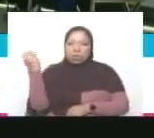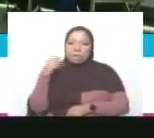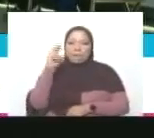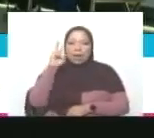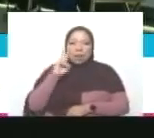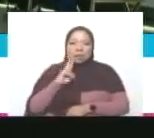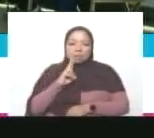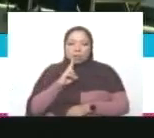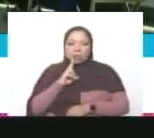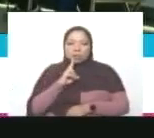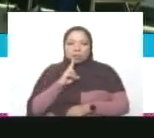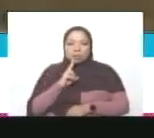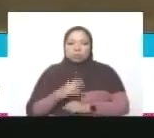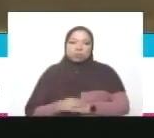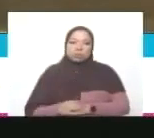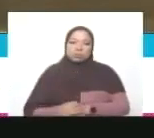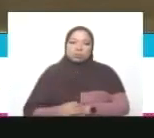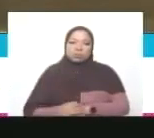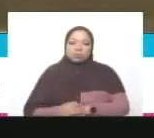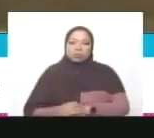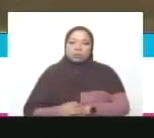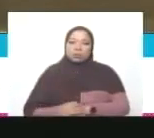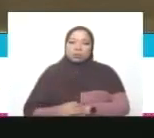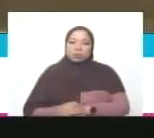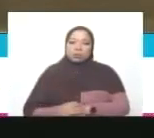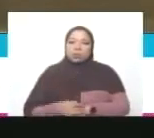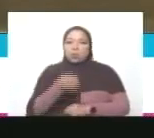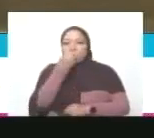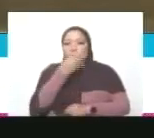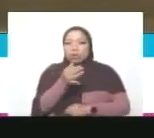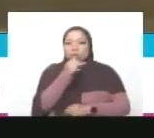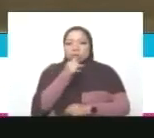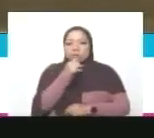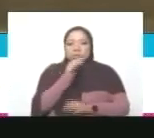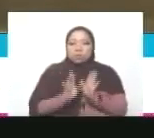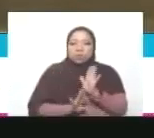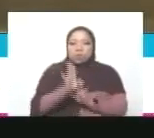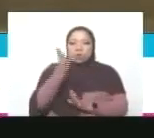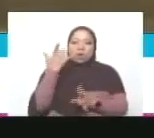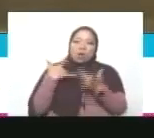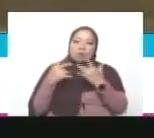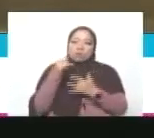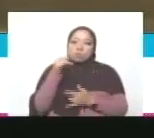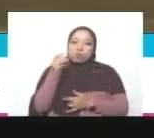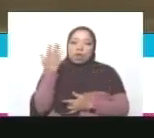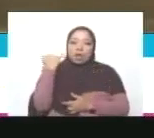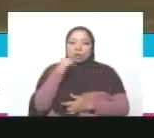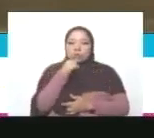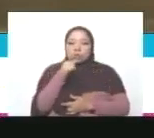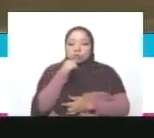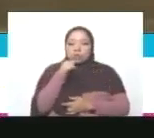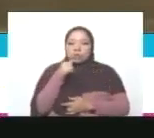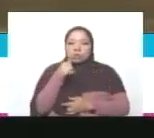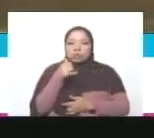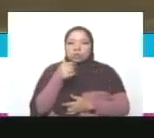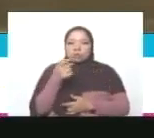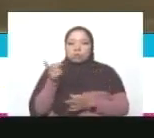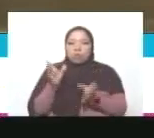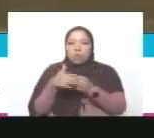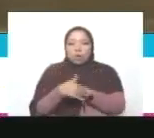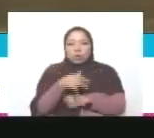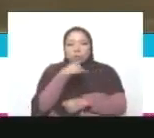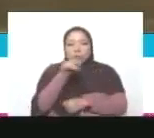limpios. Y pronto vamos a tener buenas noticias superiores a las que trajimos del viaje. Con el favor de Dios. Guárdame el